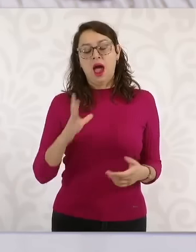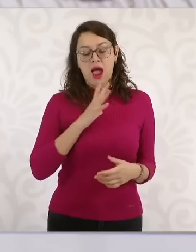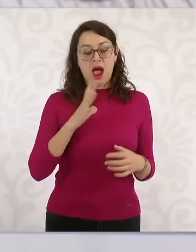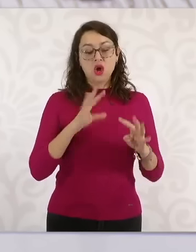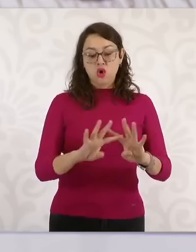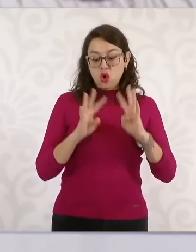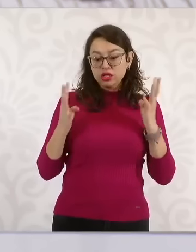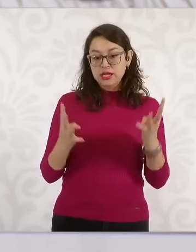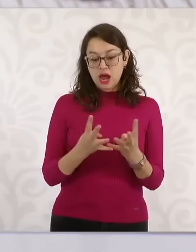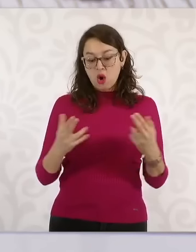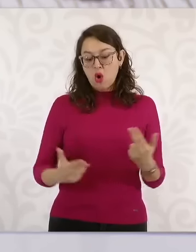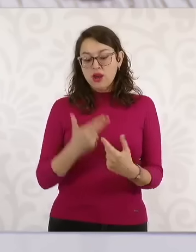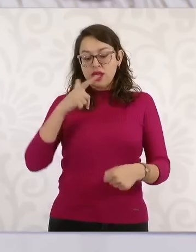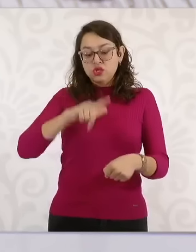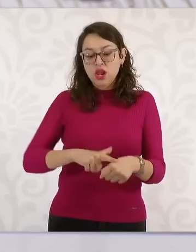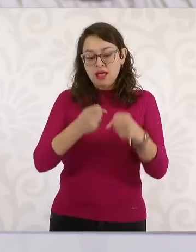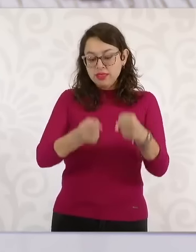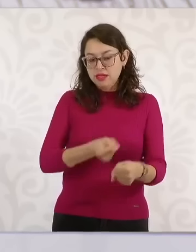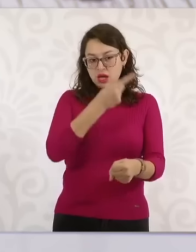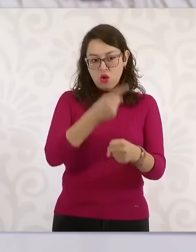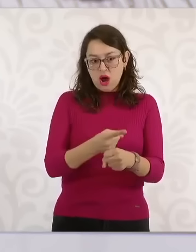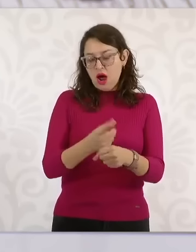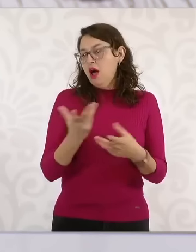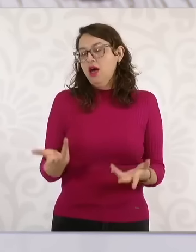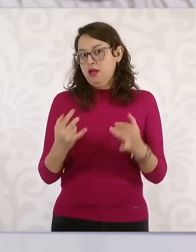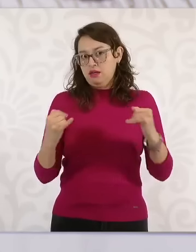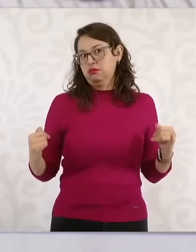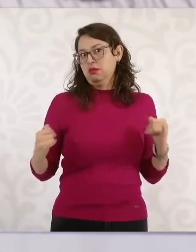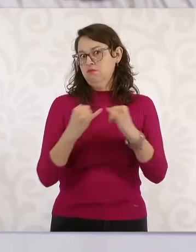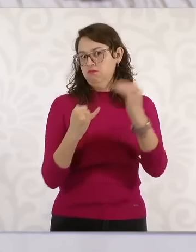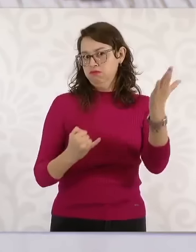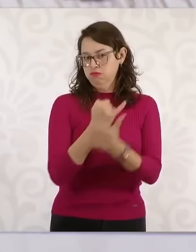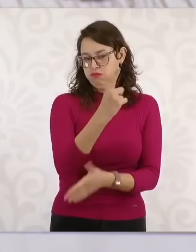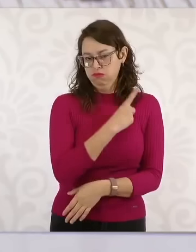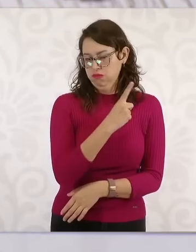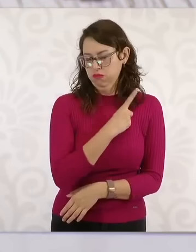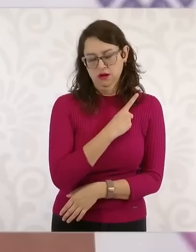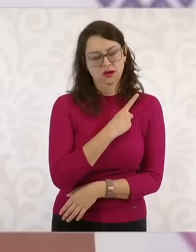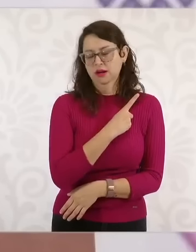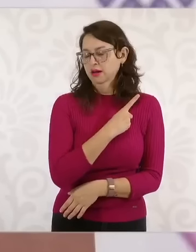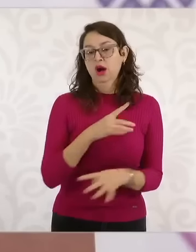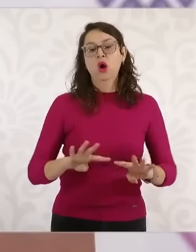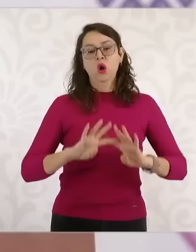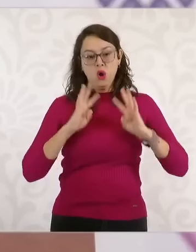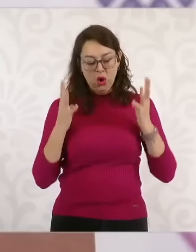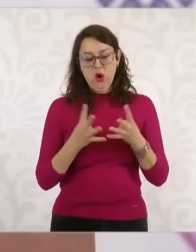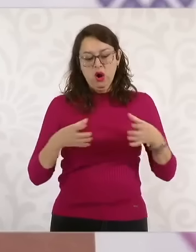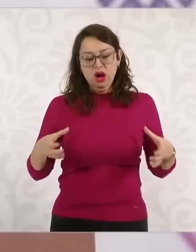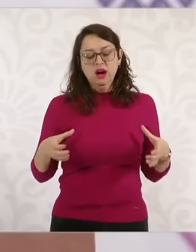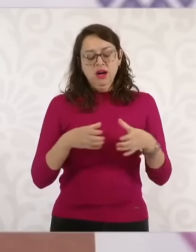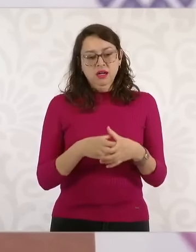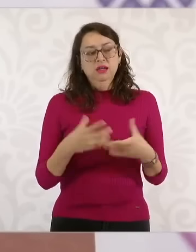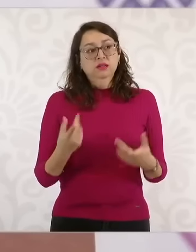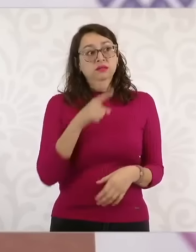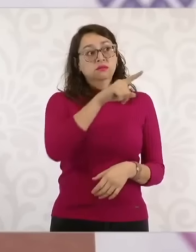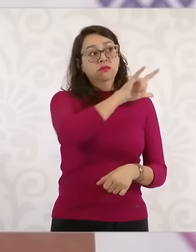Seguridad. No es nada más una institución que decide individualmente. Pero que es mejor que vaya un avión mexicano a Estados